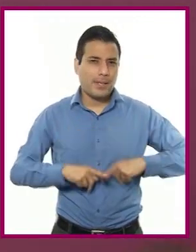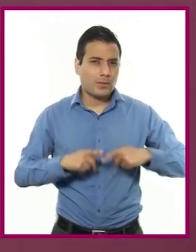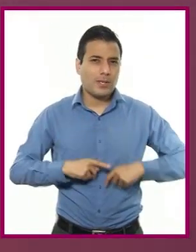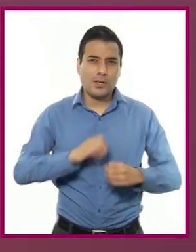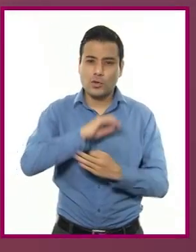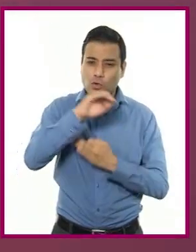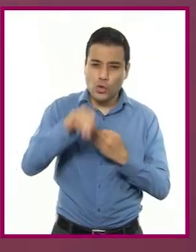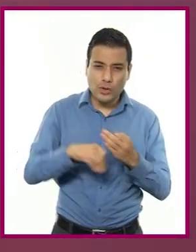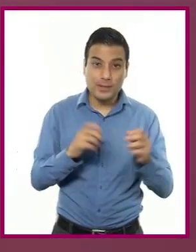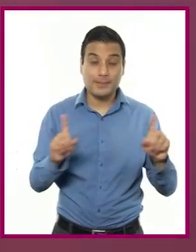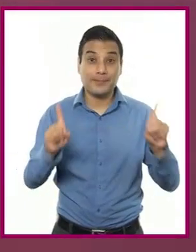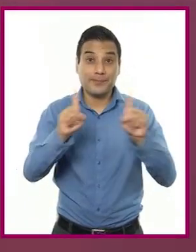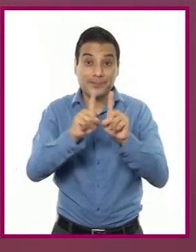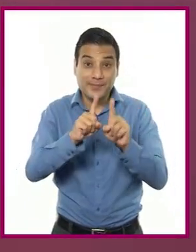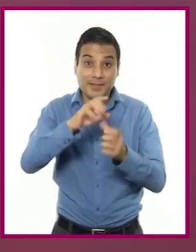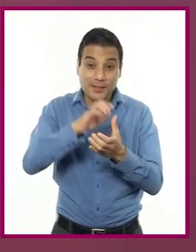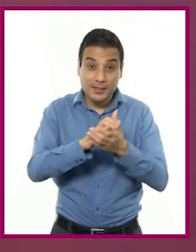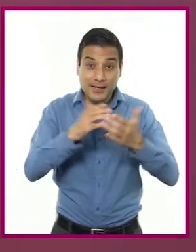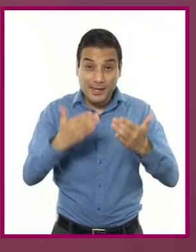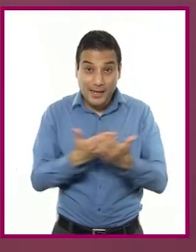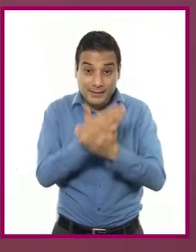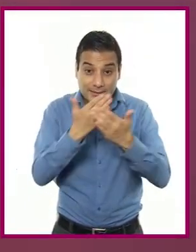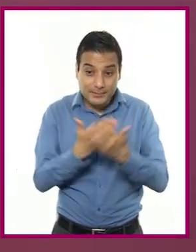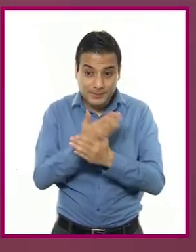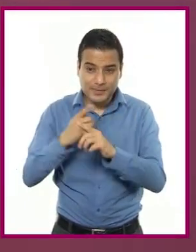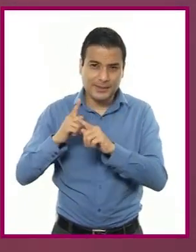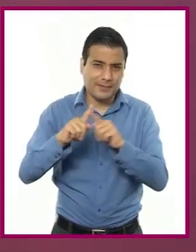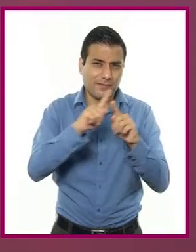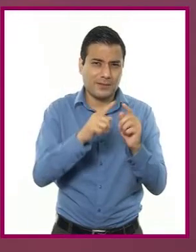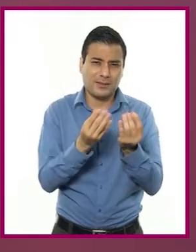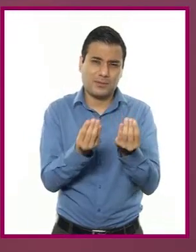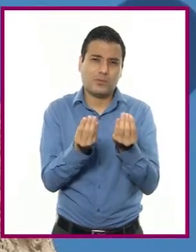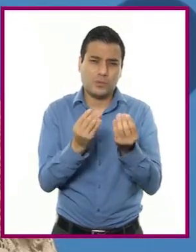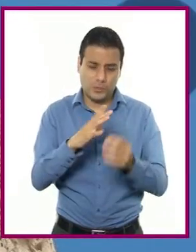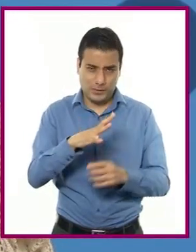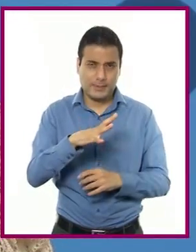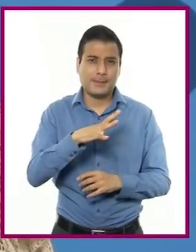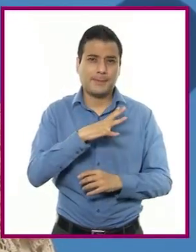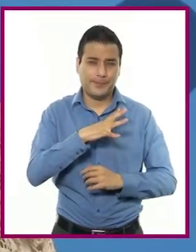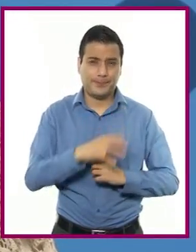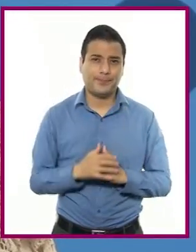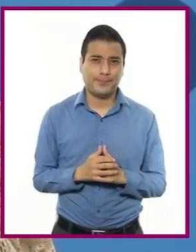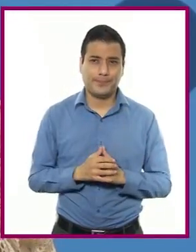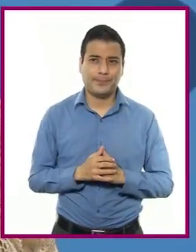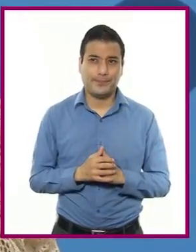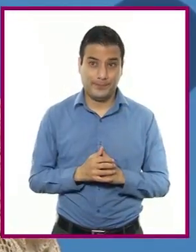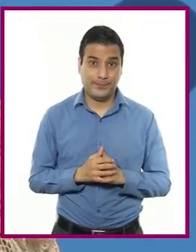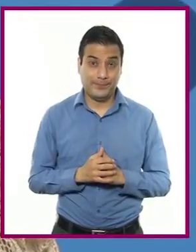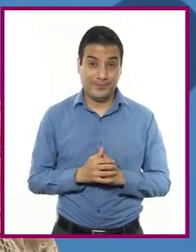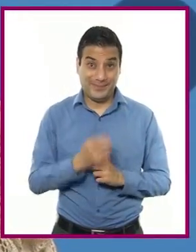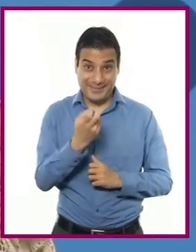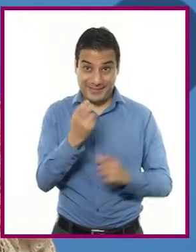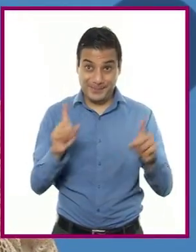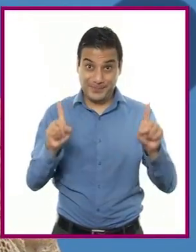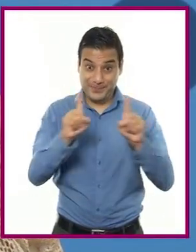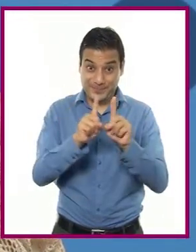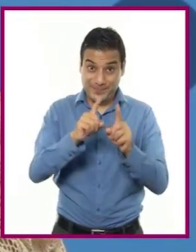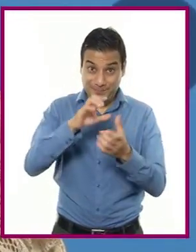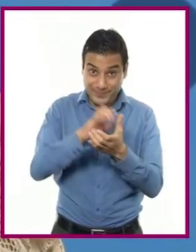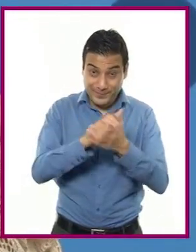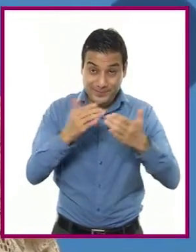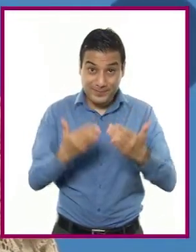un impacto en las actividades que cada grupo desempeñaba. El mestizaje en la Nueva España no